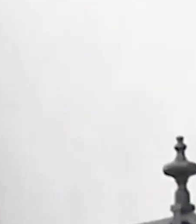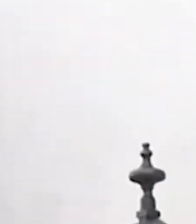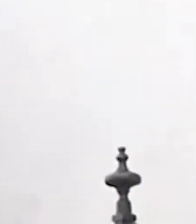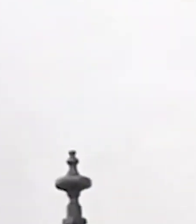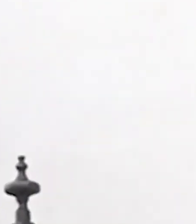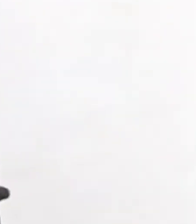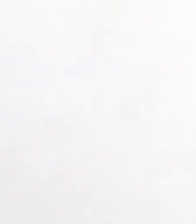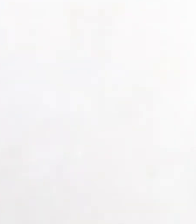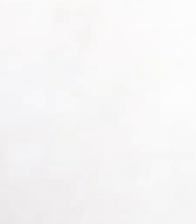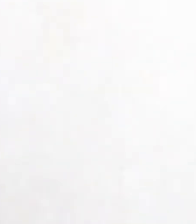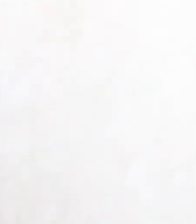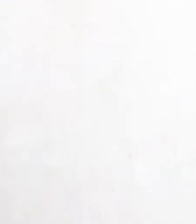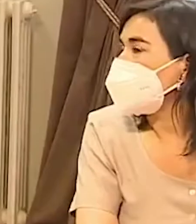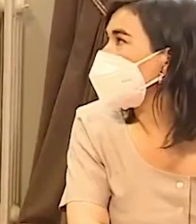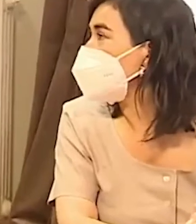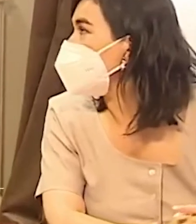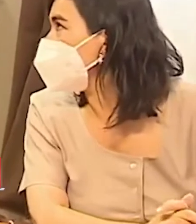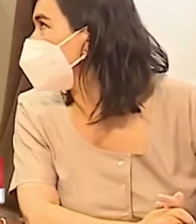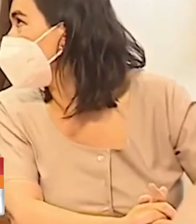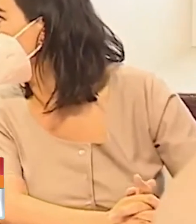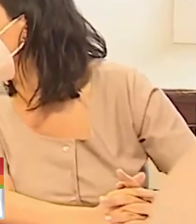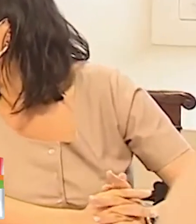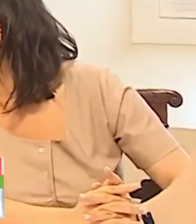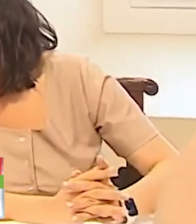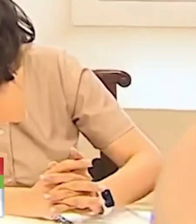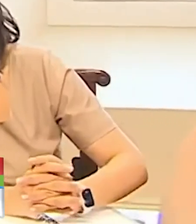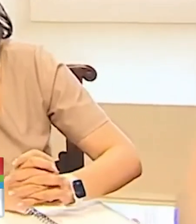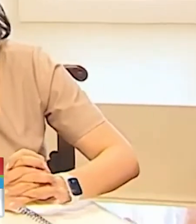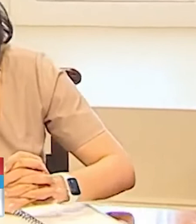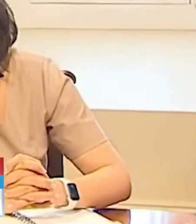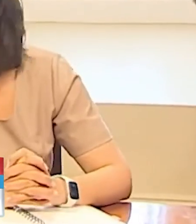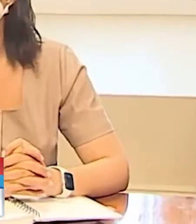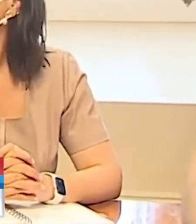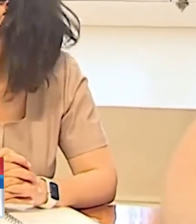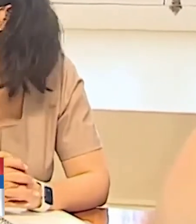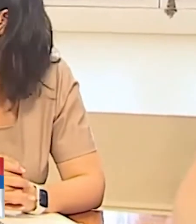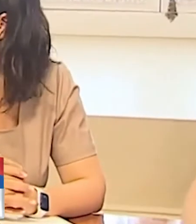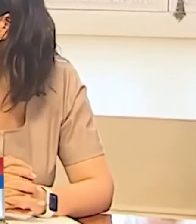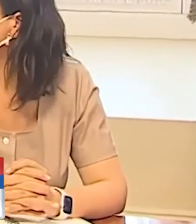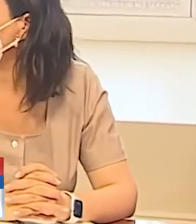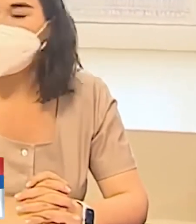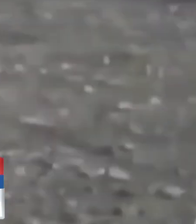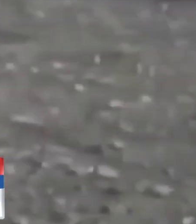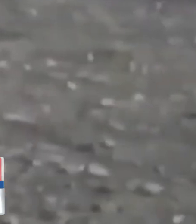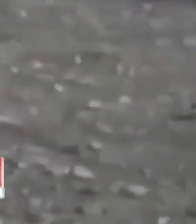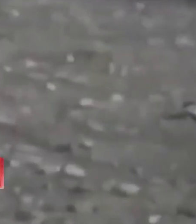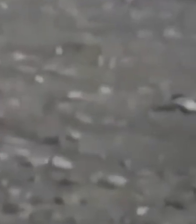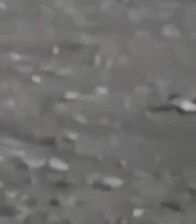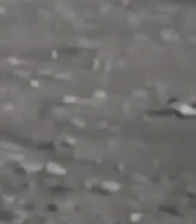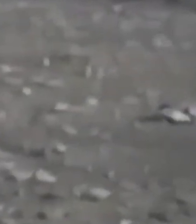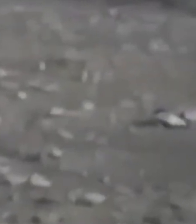Y antes de cerrar, queremos contarles que la Fiscalía abrió una investigación después de las polémicas declaraciones de la ministra Iskia